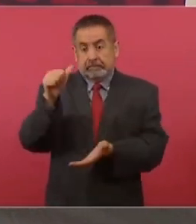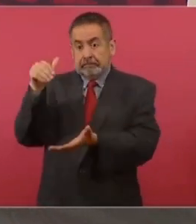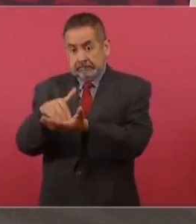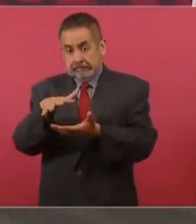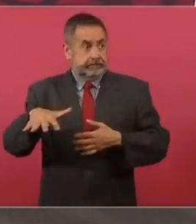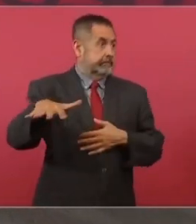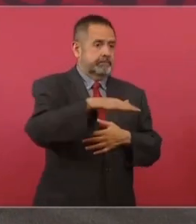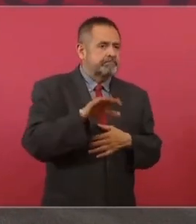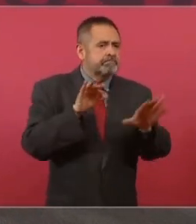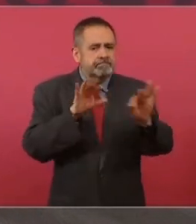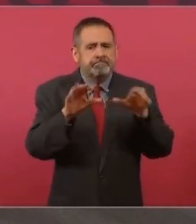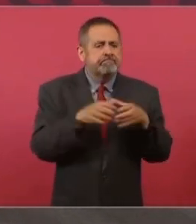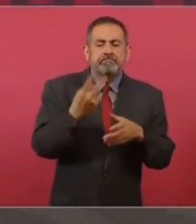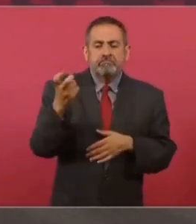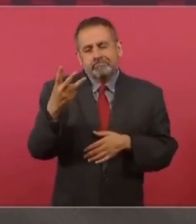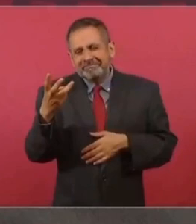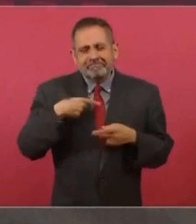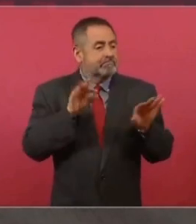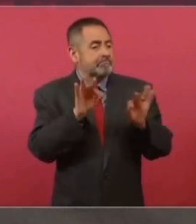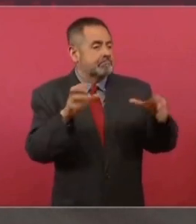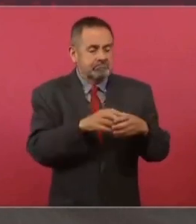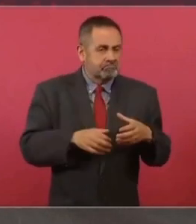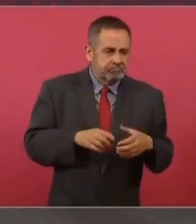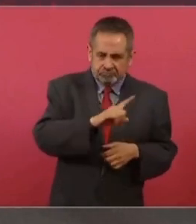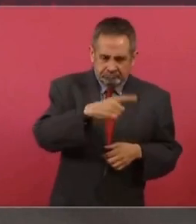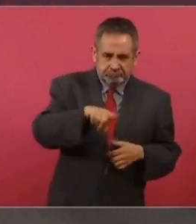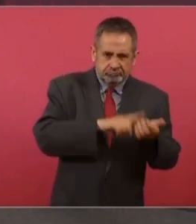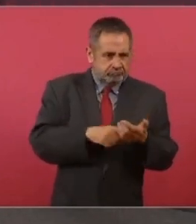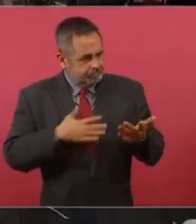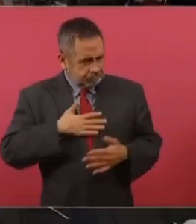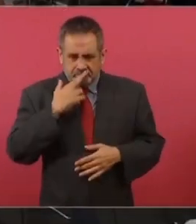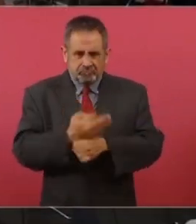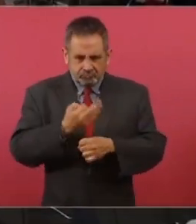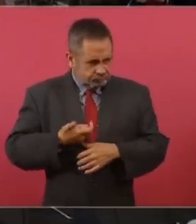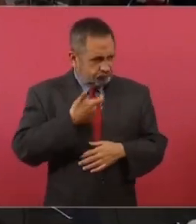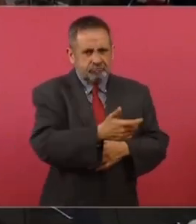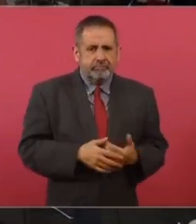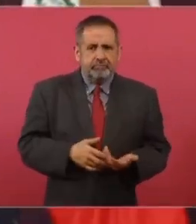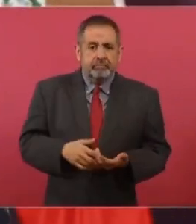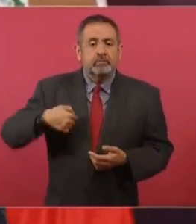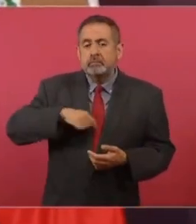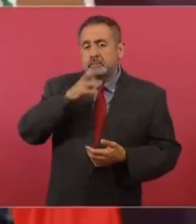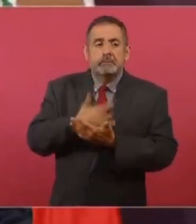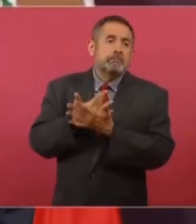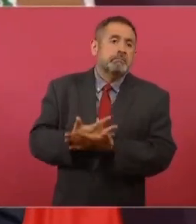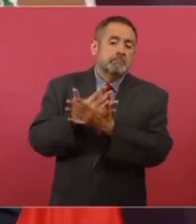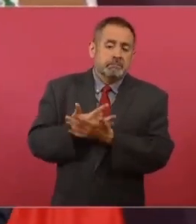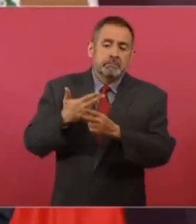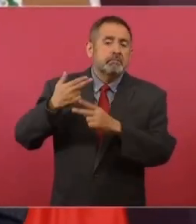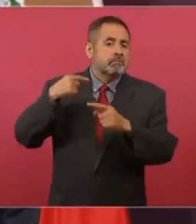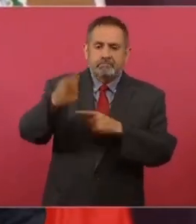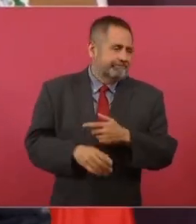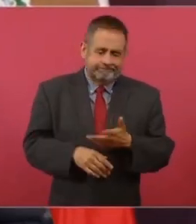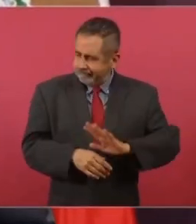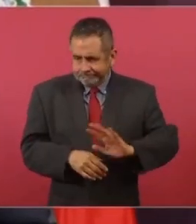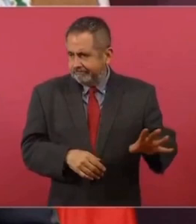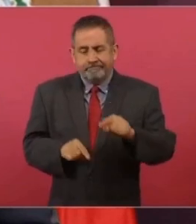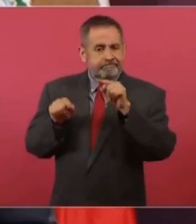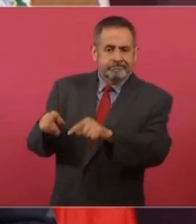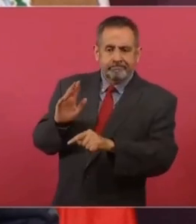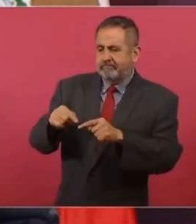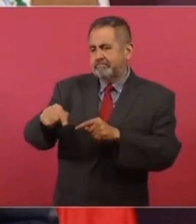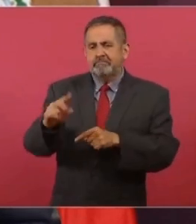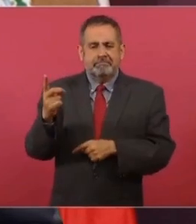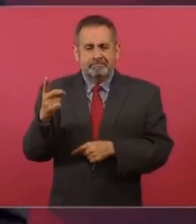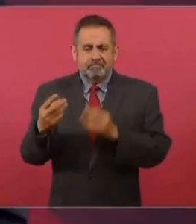mil y les dicen: a ustedes les toca más y nosotros no podemos estar esperando, porque ya